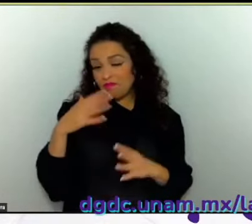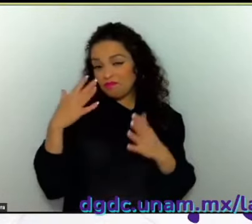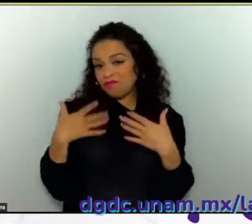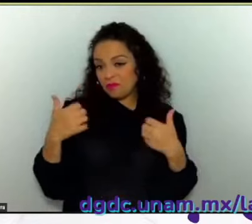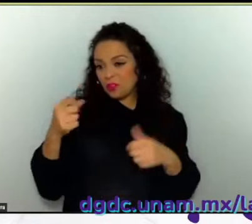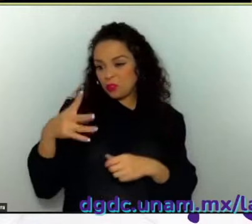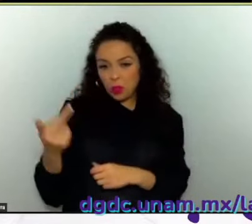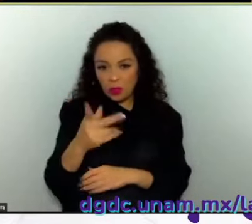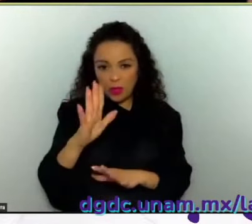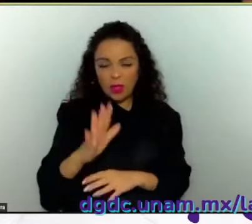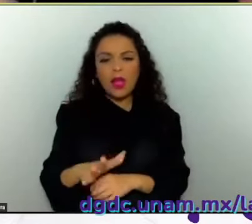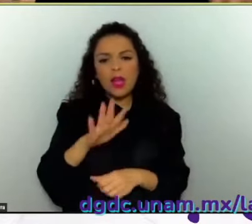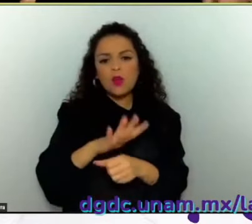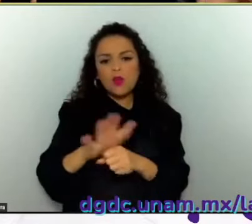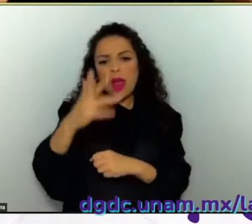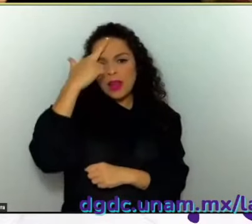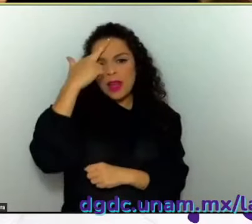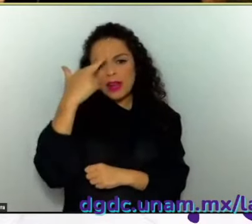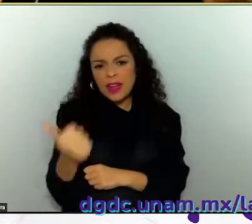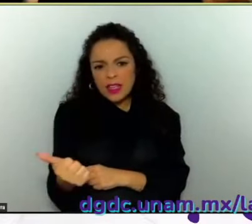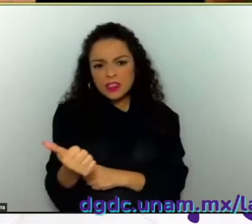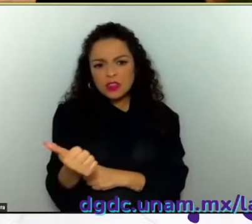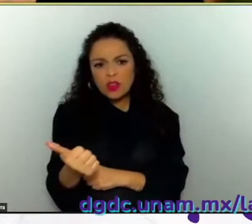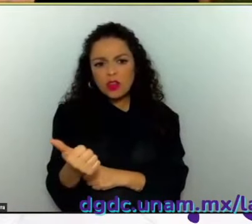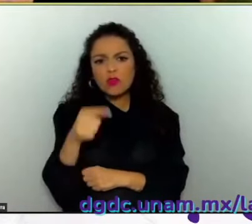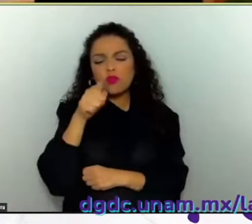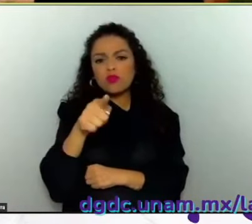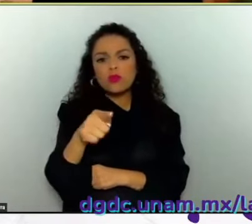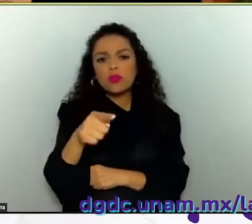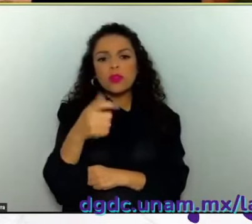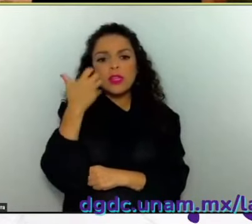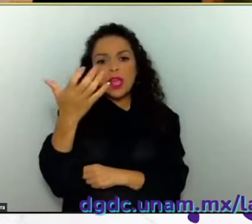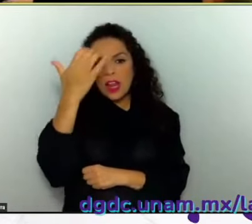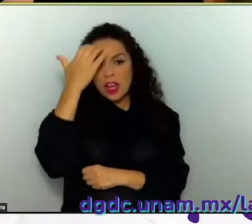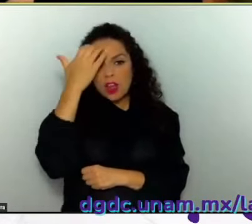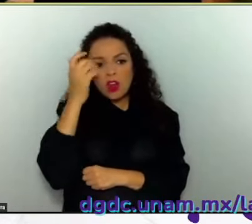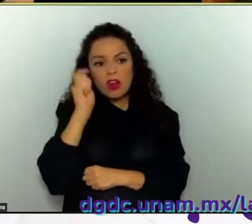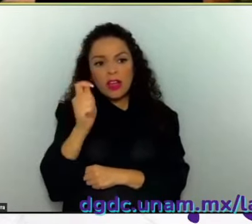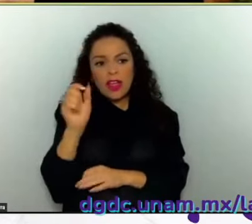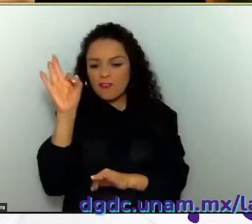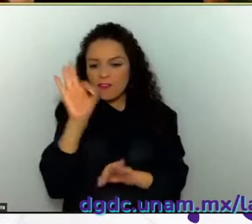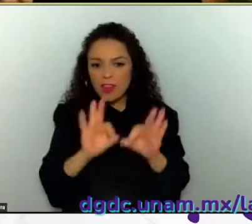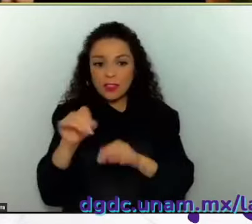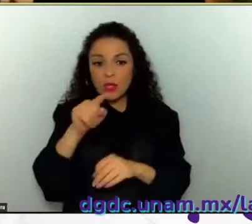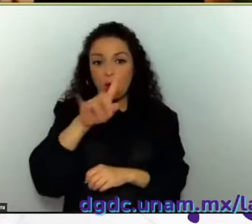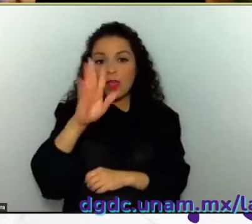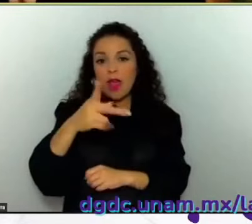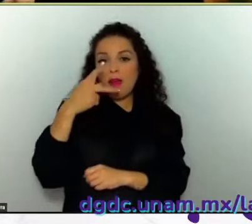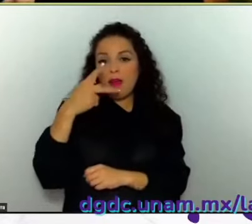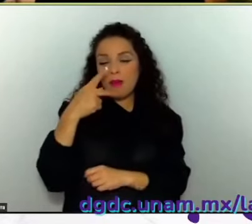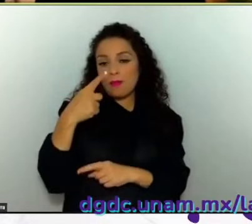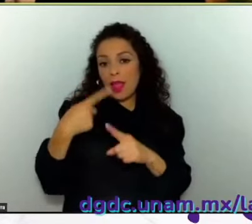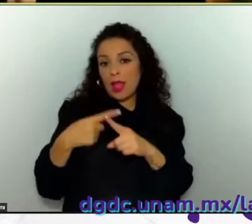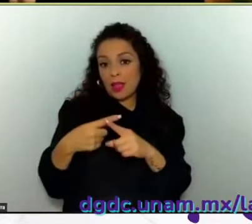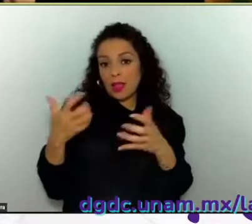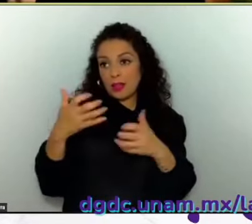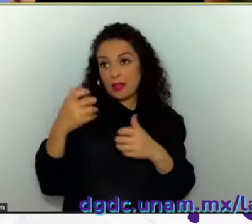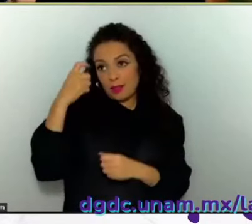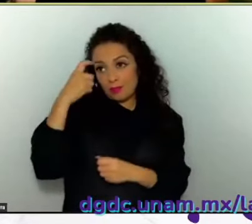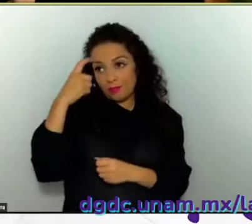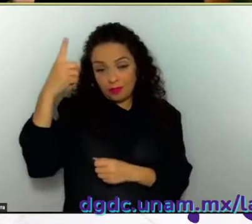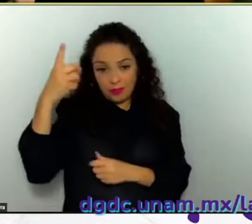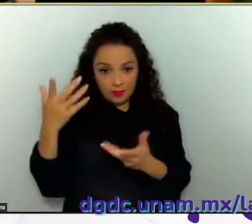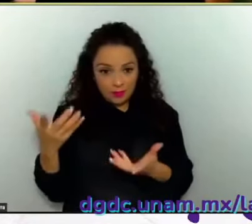causa o motivo de conocer y aprender acerca de la física? Ya nos hablaron de los autores. Quizás algún momento en su vida que haya